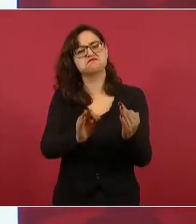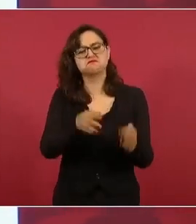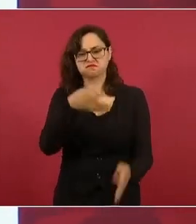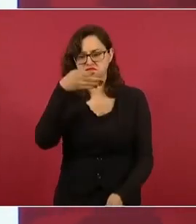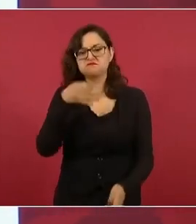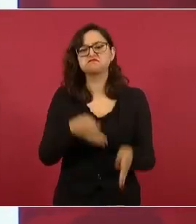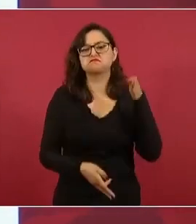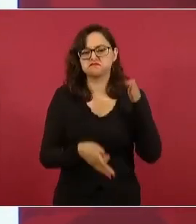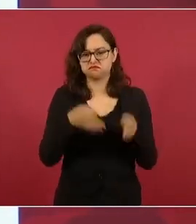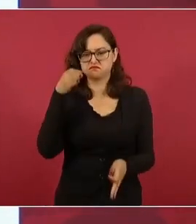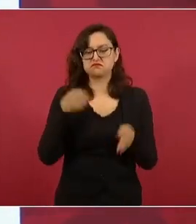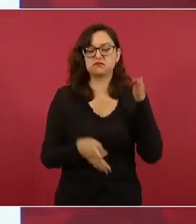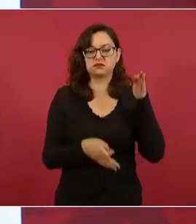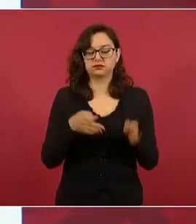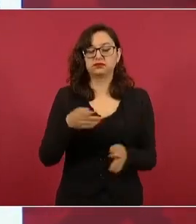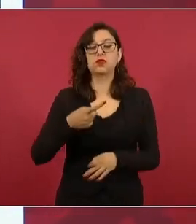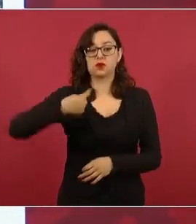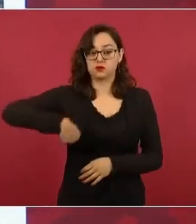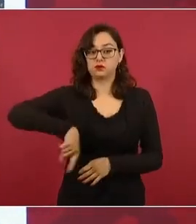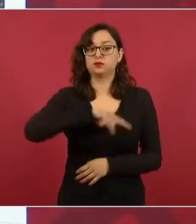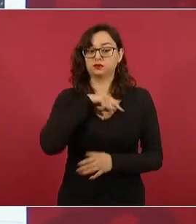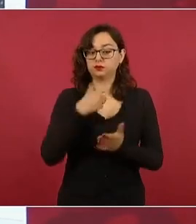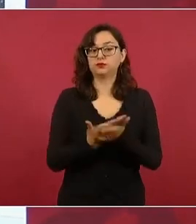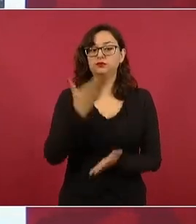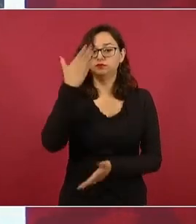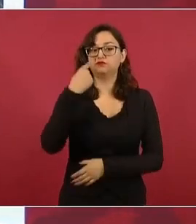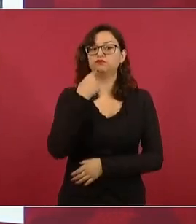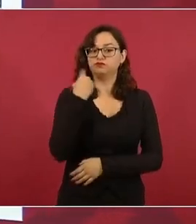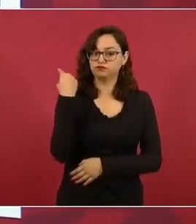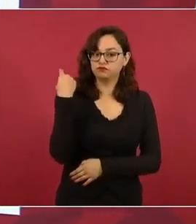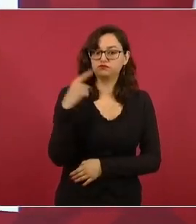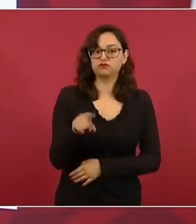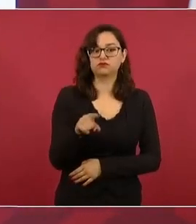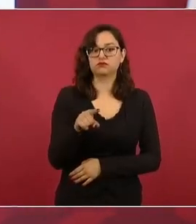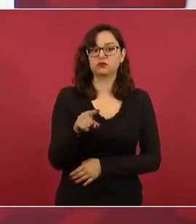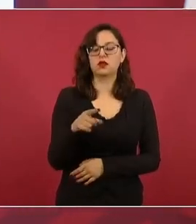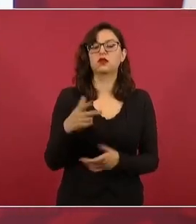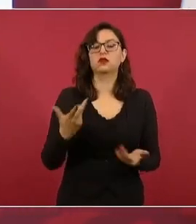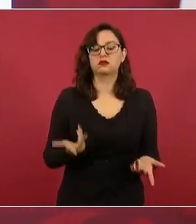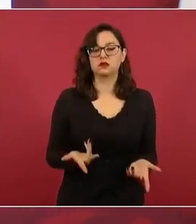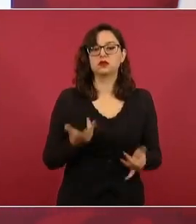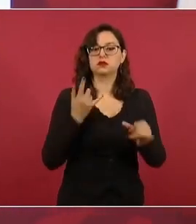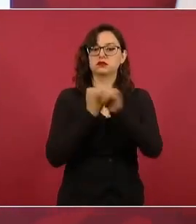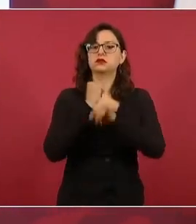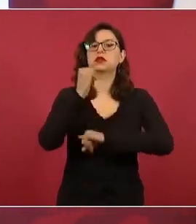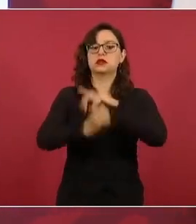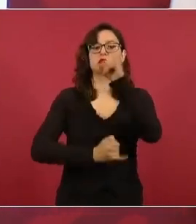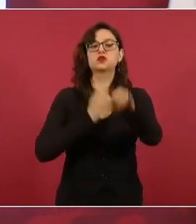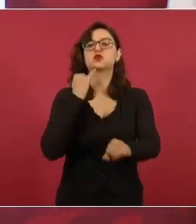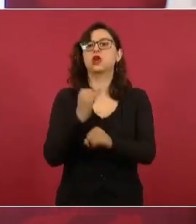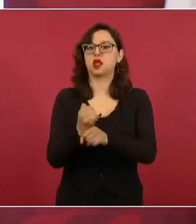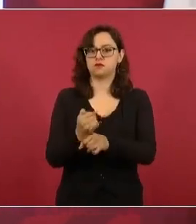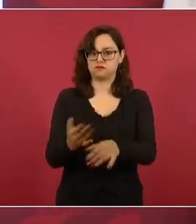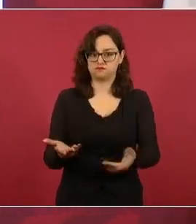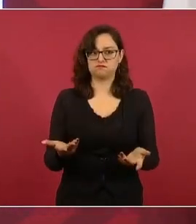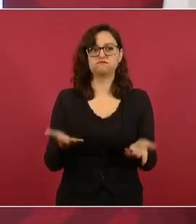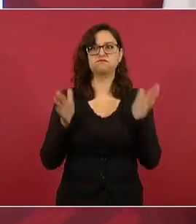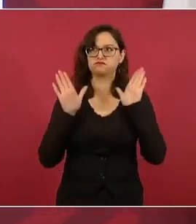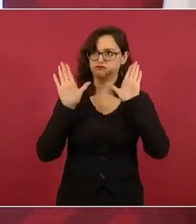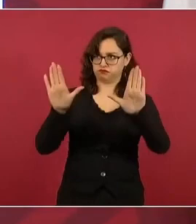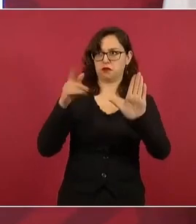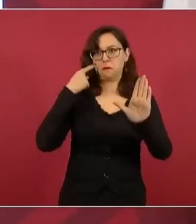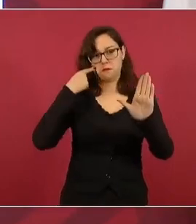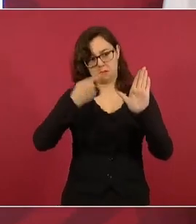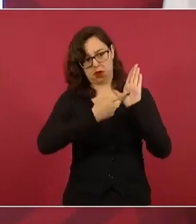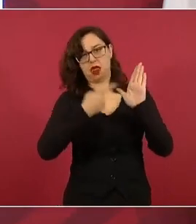y vamos a hacer la denuncia formal en organismos internacionales. A ver qué va a hacer los de